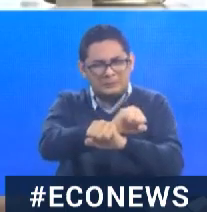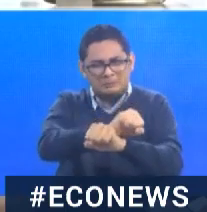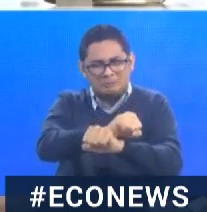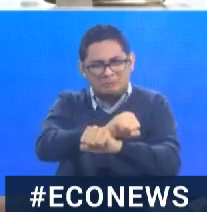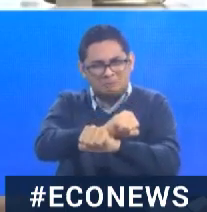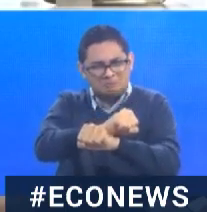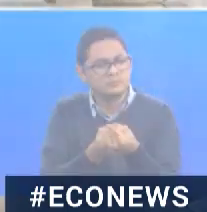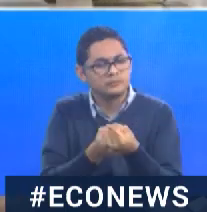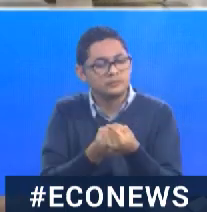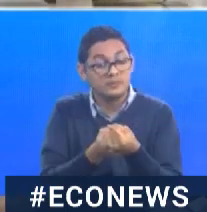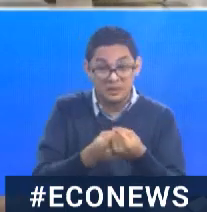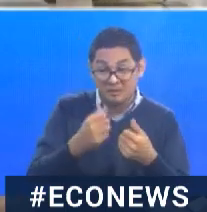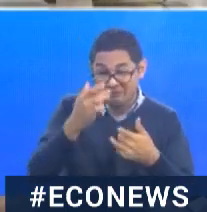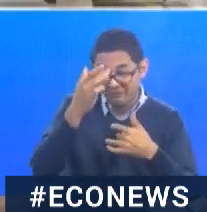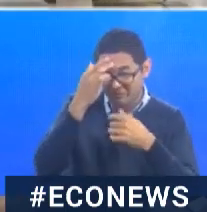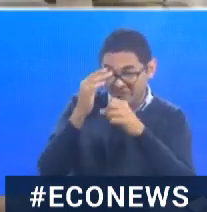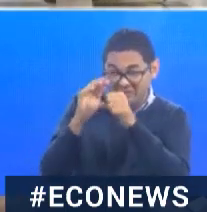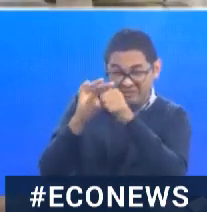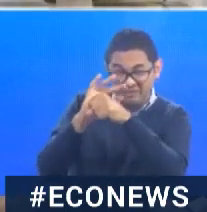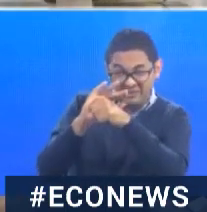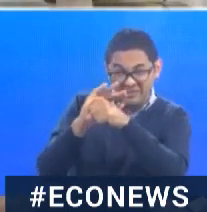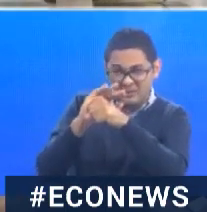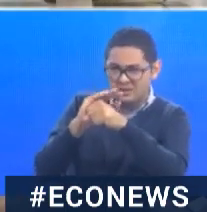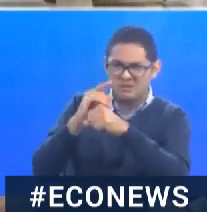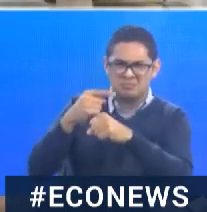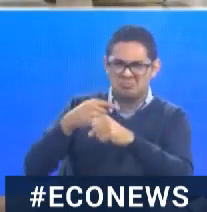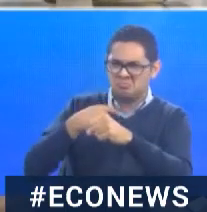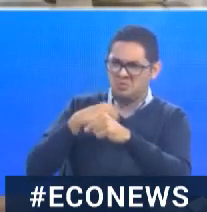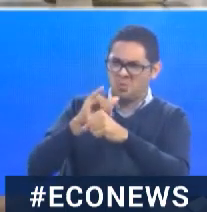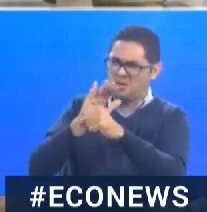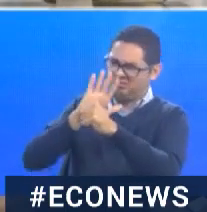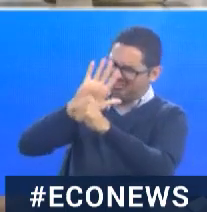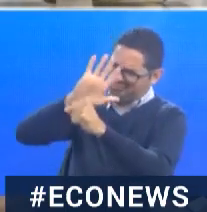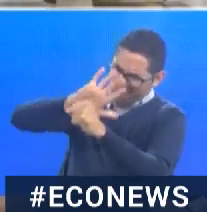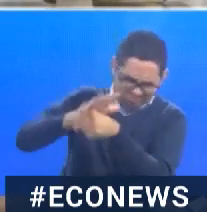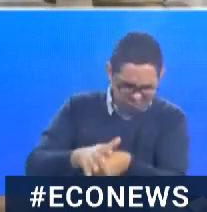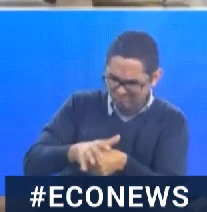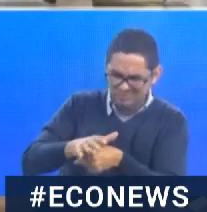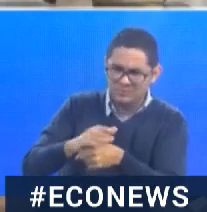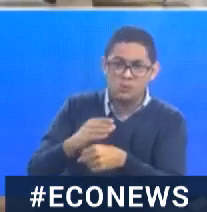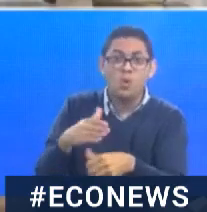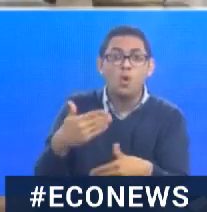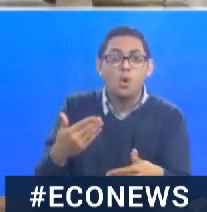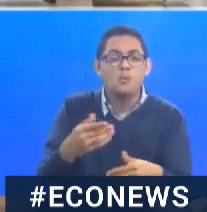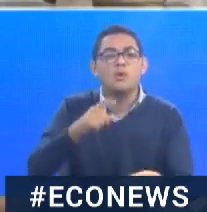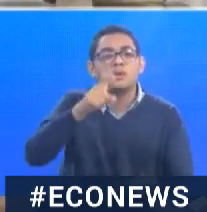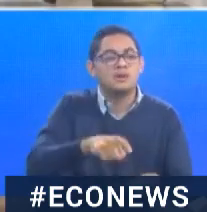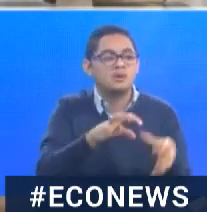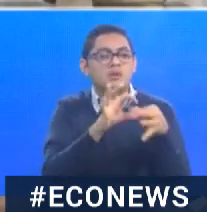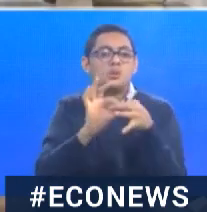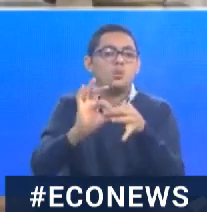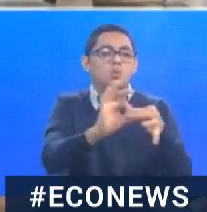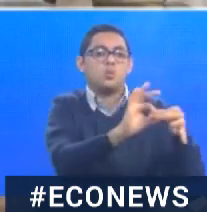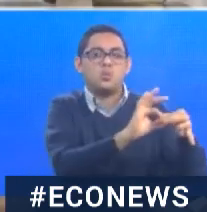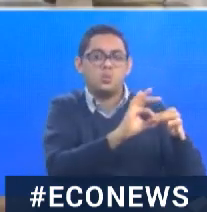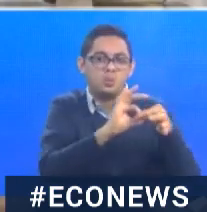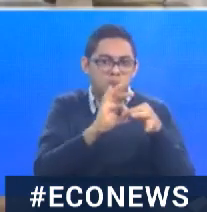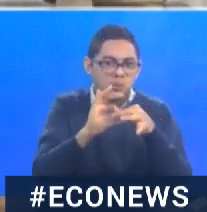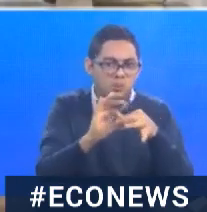excepciones lógicas. Este virus lo mata la solidaridad, lo mata la unidad, lo mata